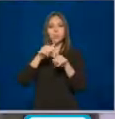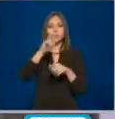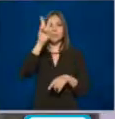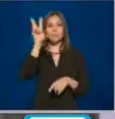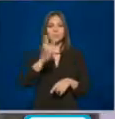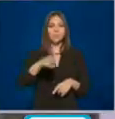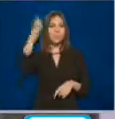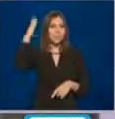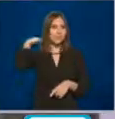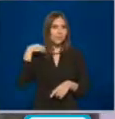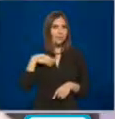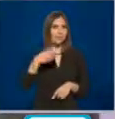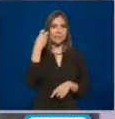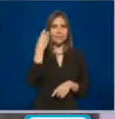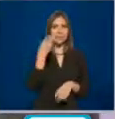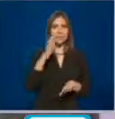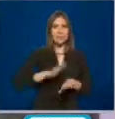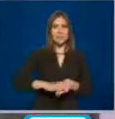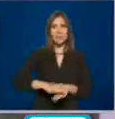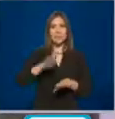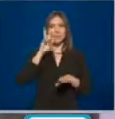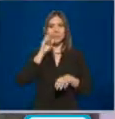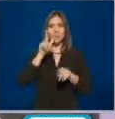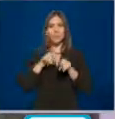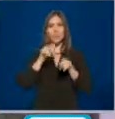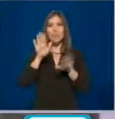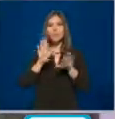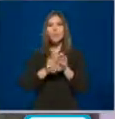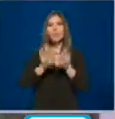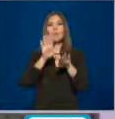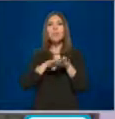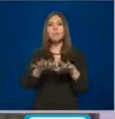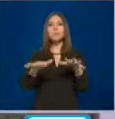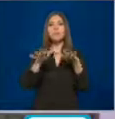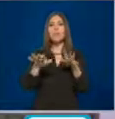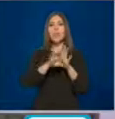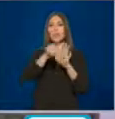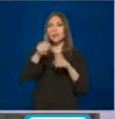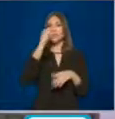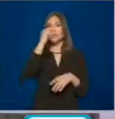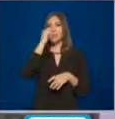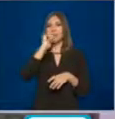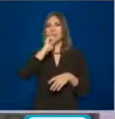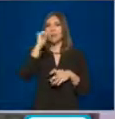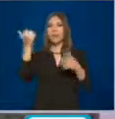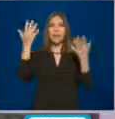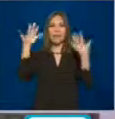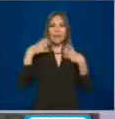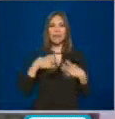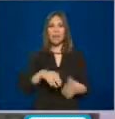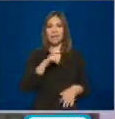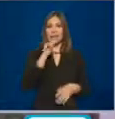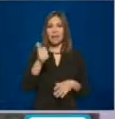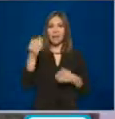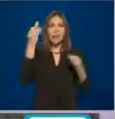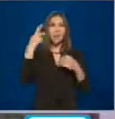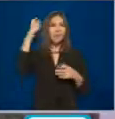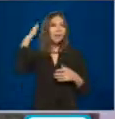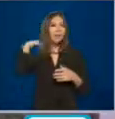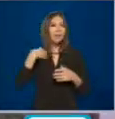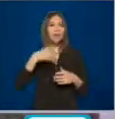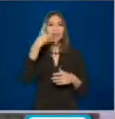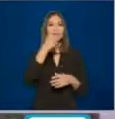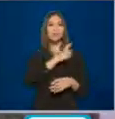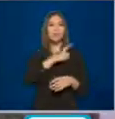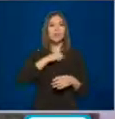un gran accesorio. O sea, es el accesorio por excelencia, Sí. porque puedes no traer nada, pero siempre está contigo tu cabello. Entonces, hay que